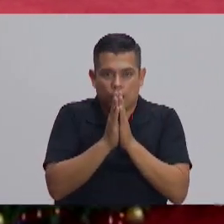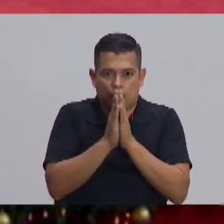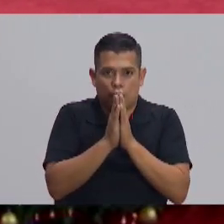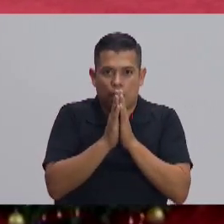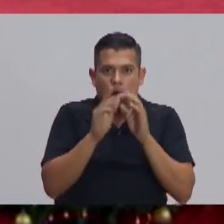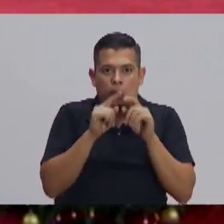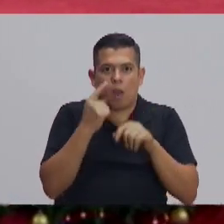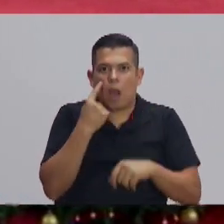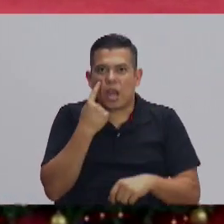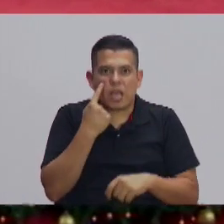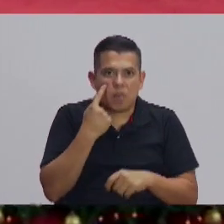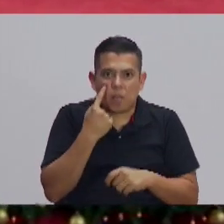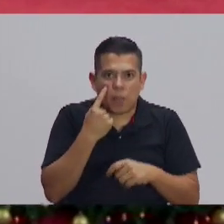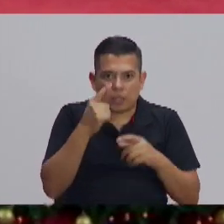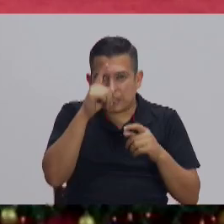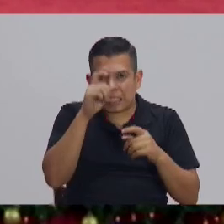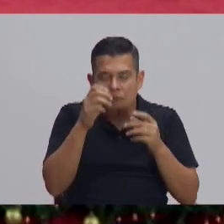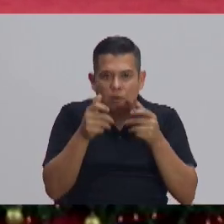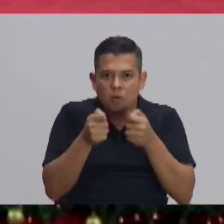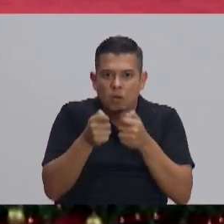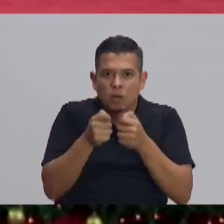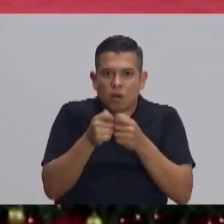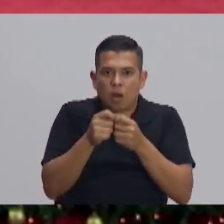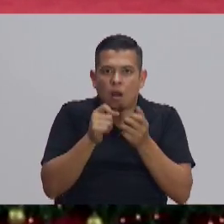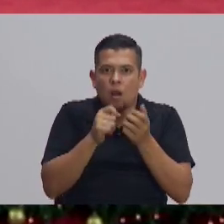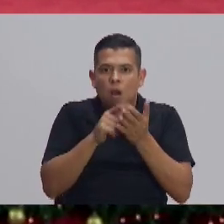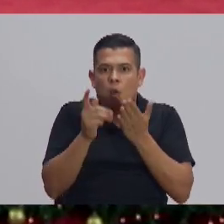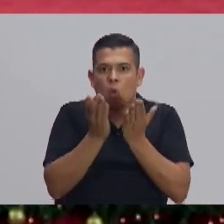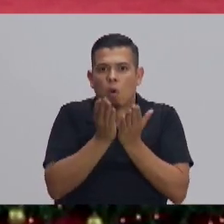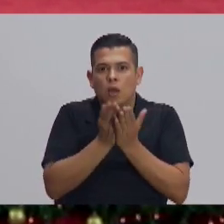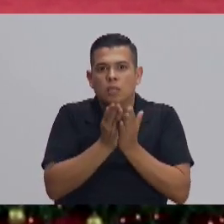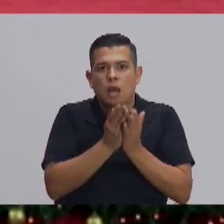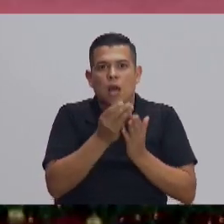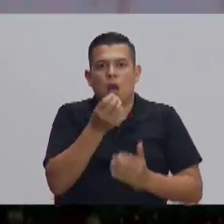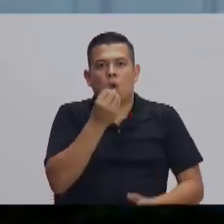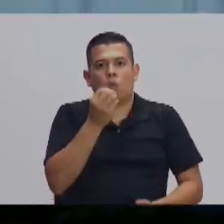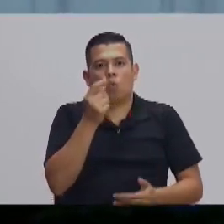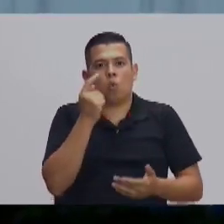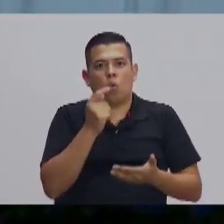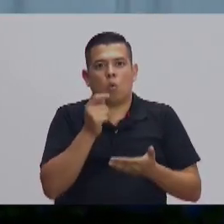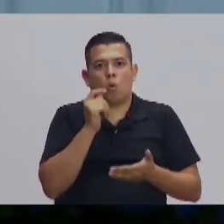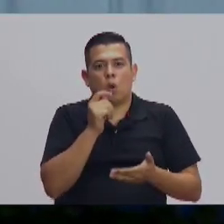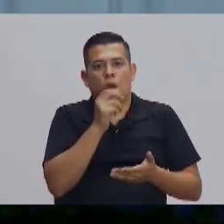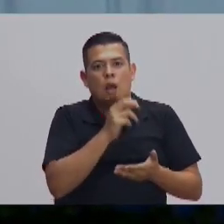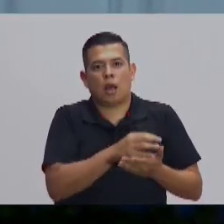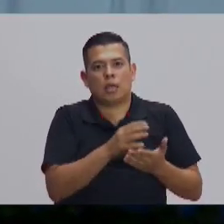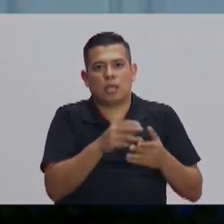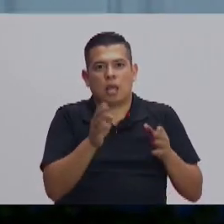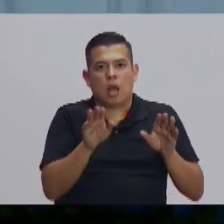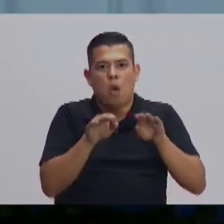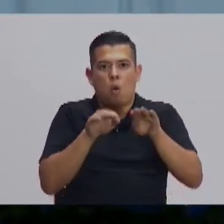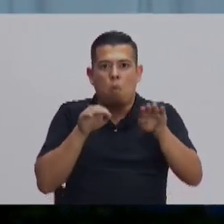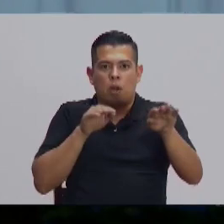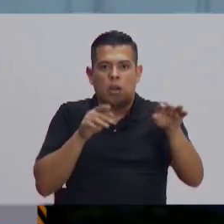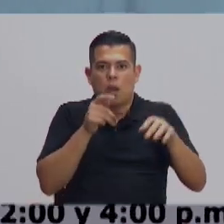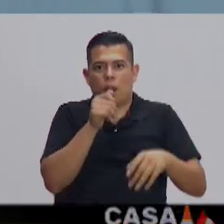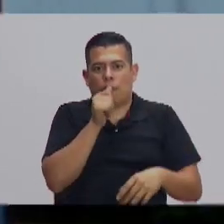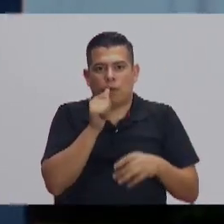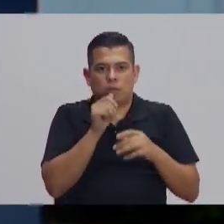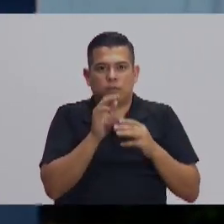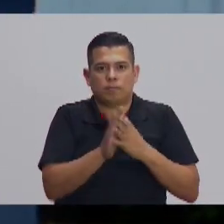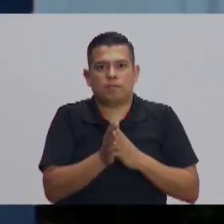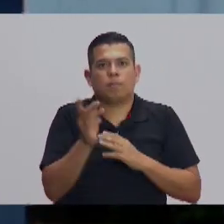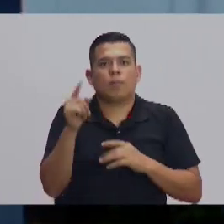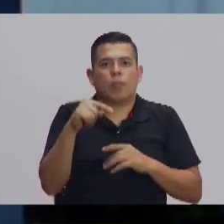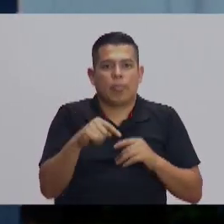estar viendo qué está sucediendo en el trabajo ni en escuela bíblica ni en la cafetería ni en el parqueo ni en los baños ni ahí afuera